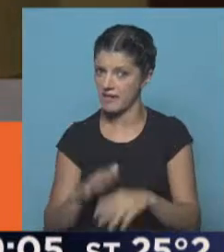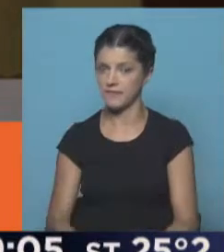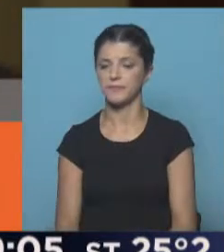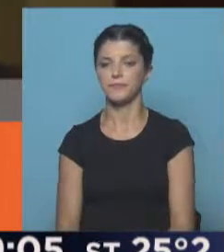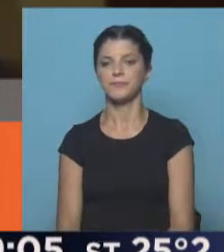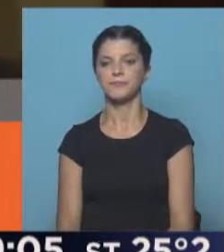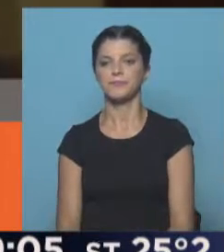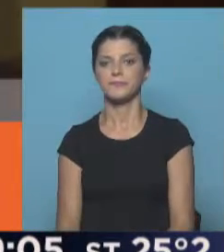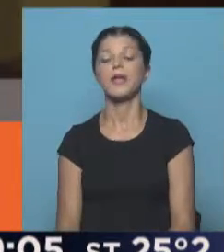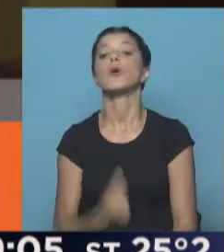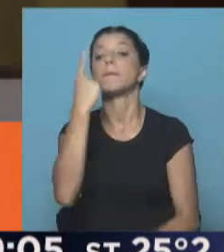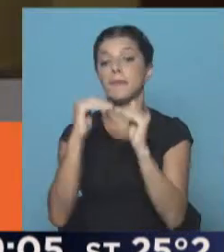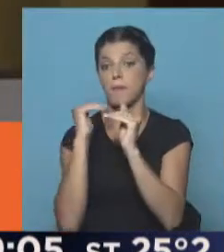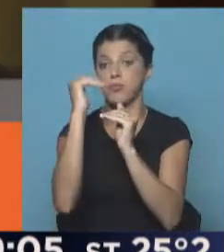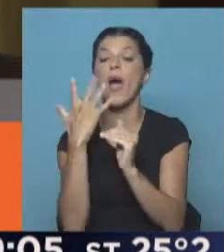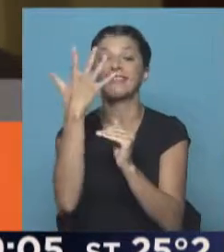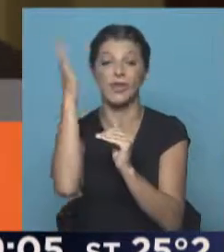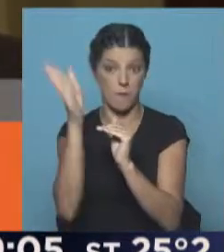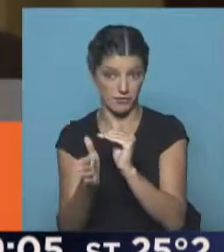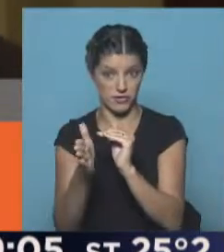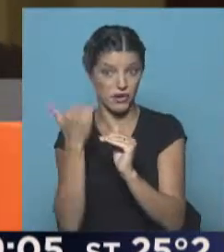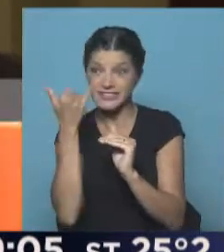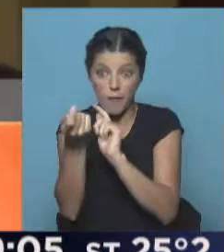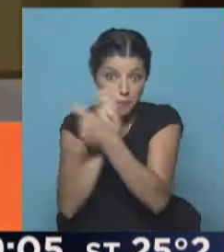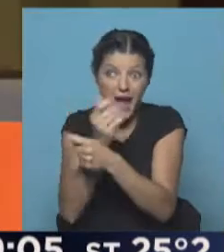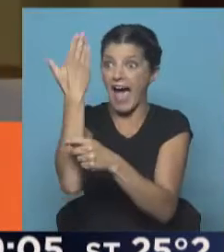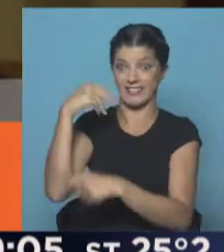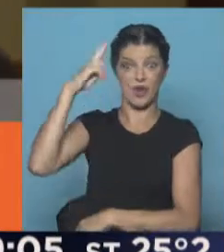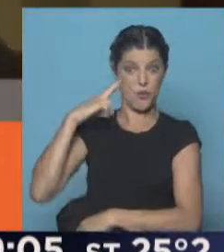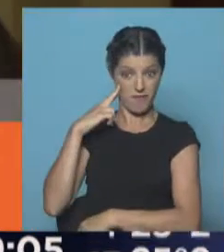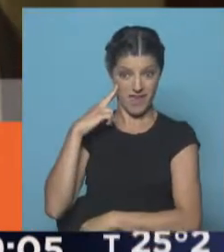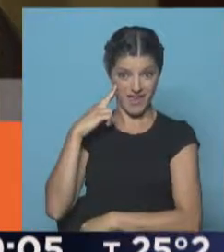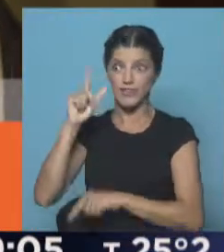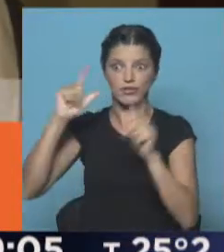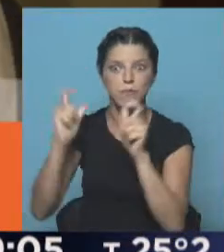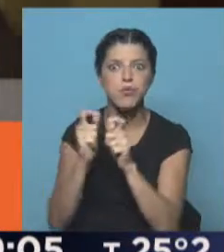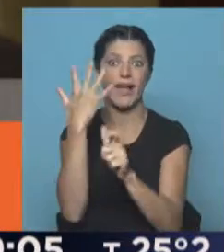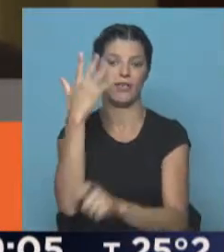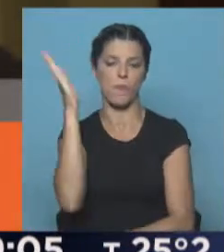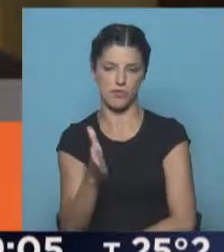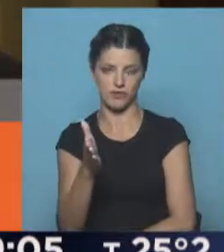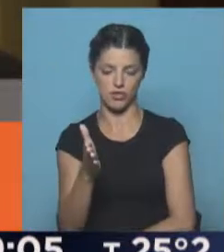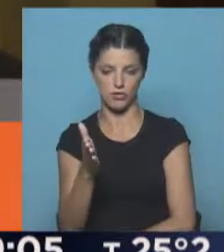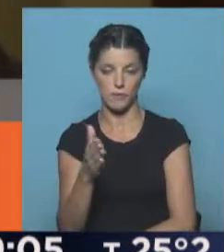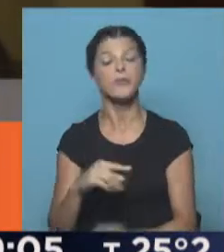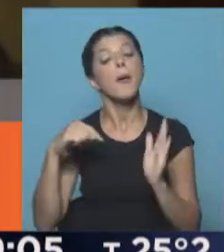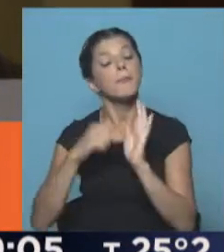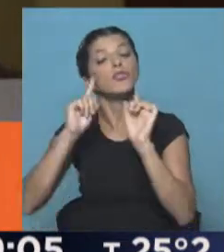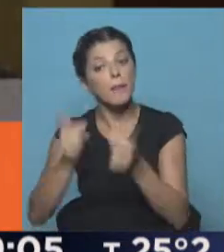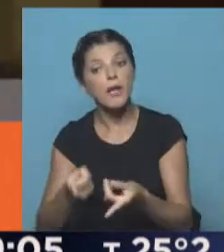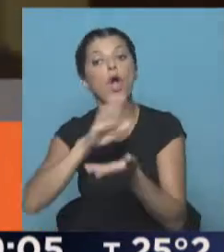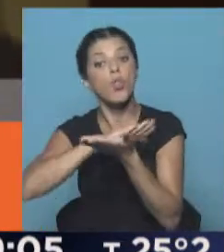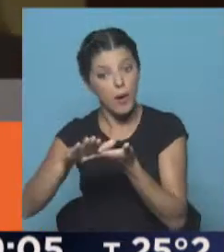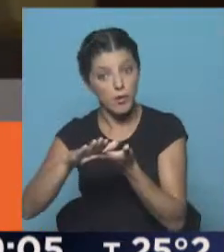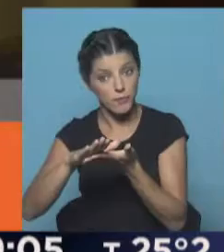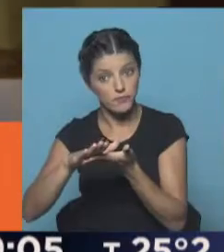escala, digamos, es el 5%, con lo cual ya ahí hay un cambio, porque antes era 9, con lo cual ya también tiene una reducción. Y además hemos incorporado nuevas deducciones.